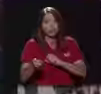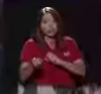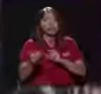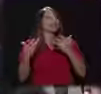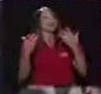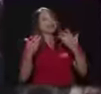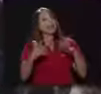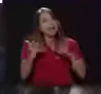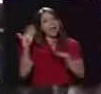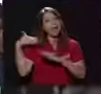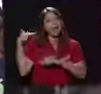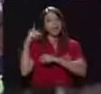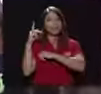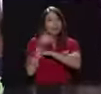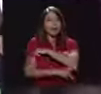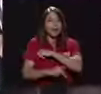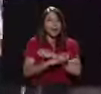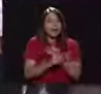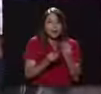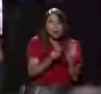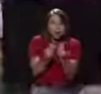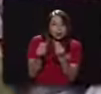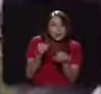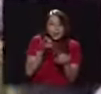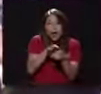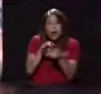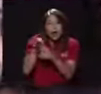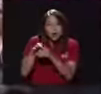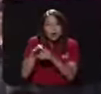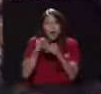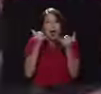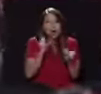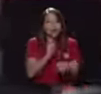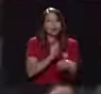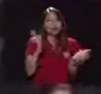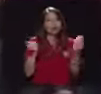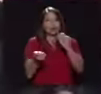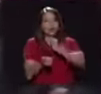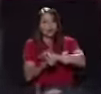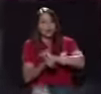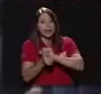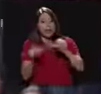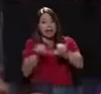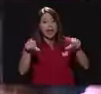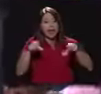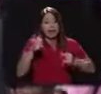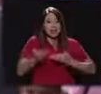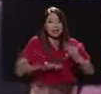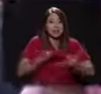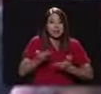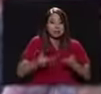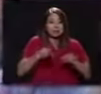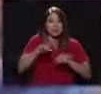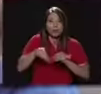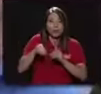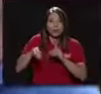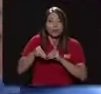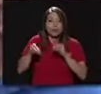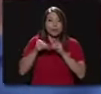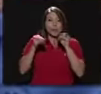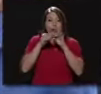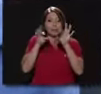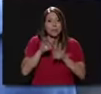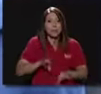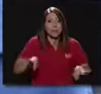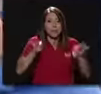hemos venido emigrando de un país productivo, agrícola, productor, a un país donde el área de servicios es cada vez